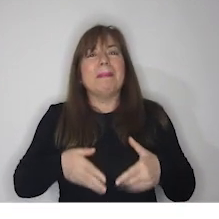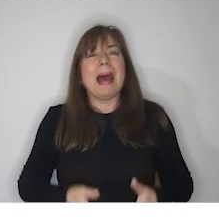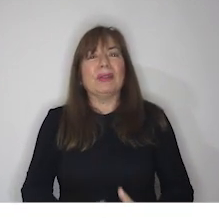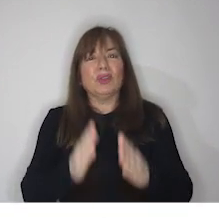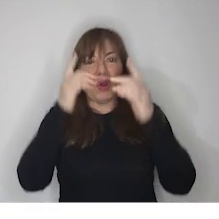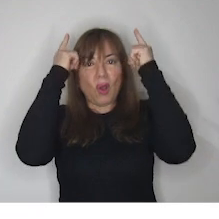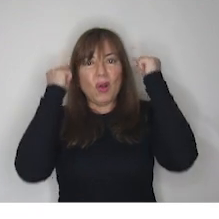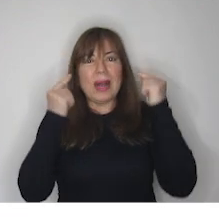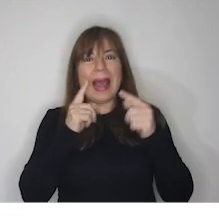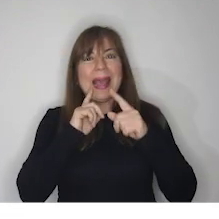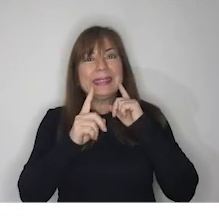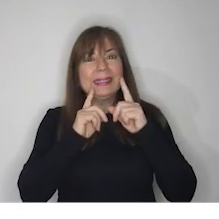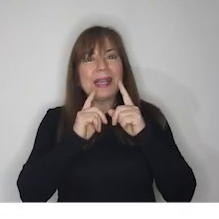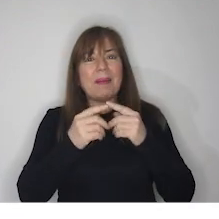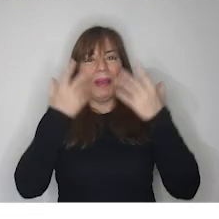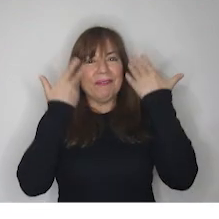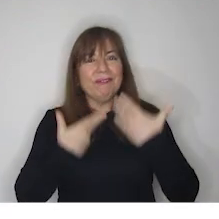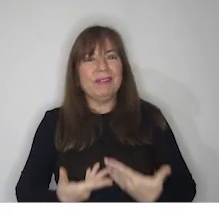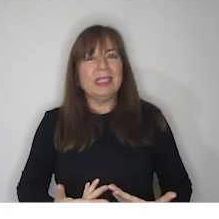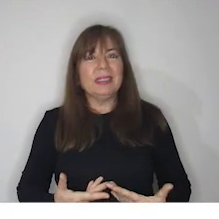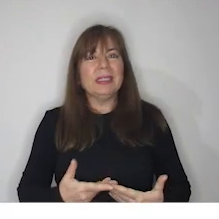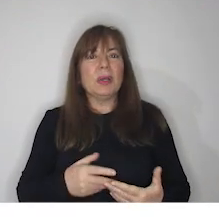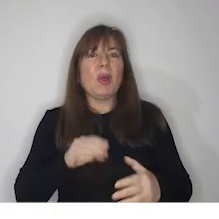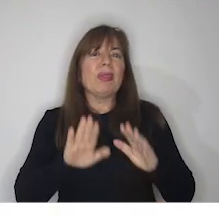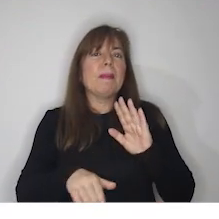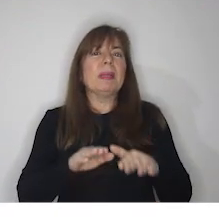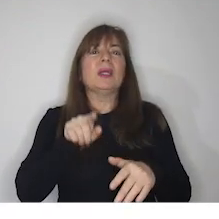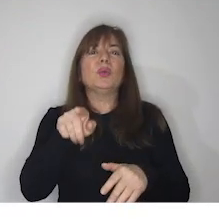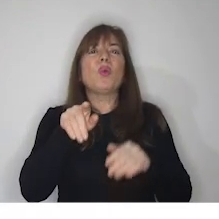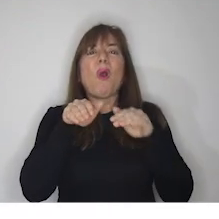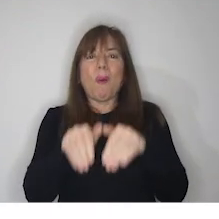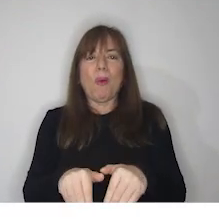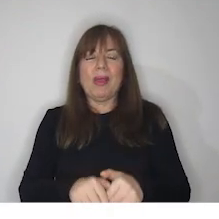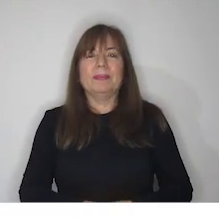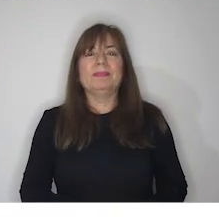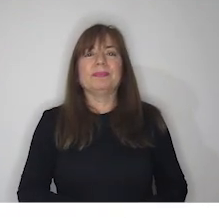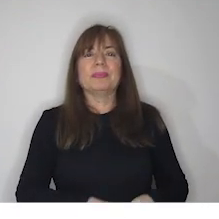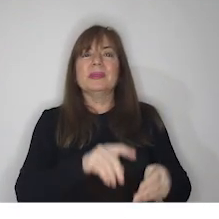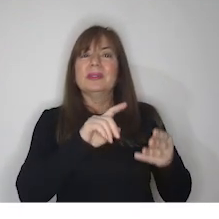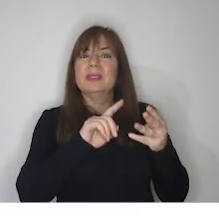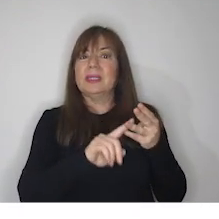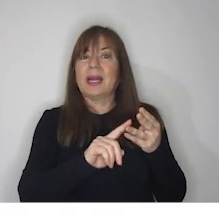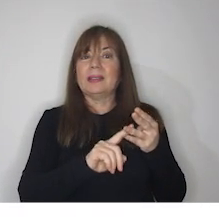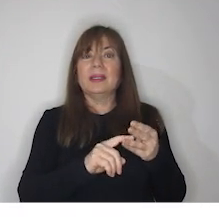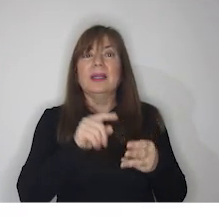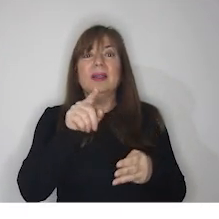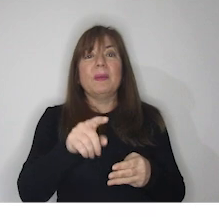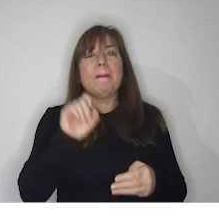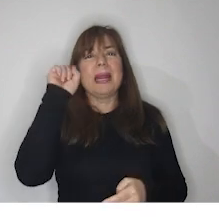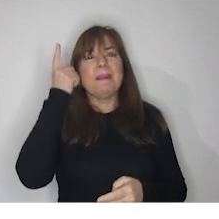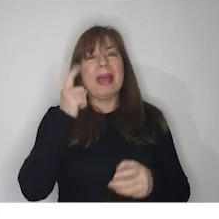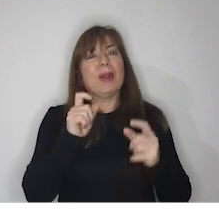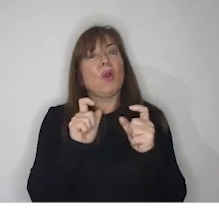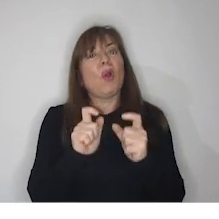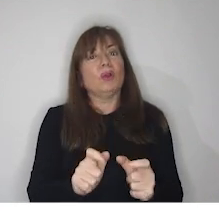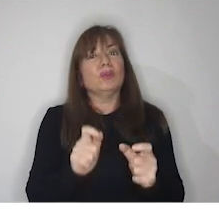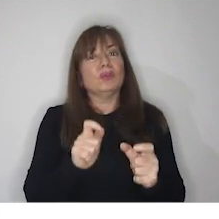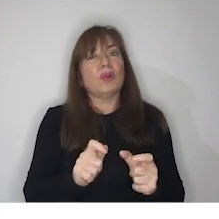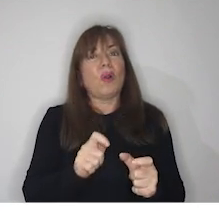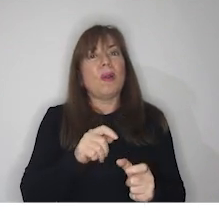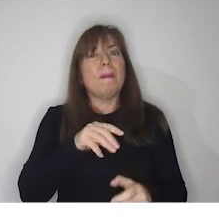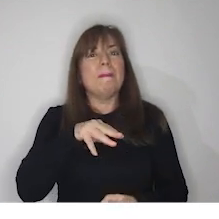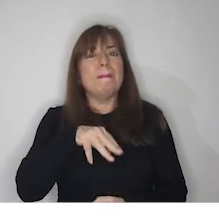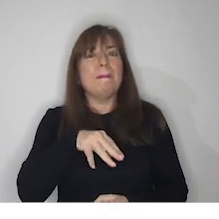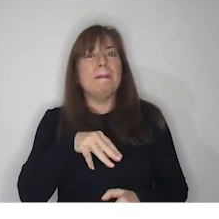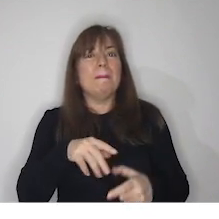la matrona podrá realizar el examen físico de acuerdo a tus necesidades de comodidad. 3.1 Mi primer control